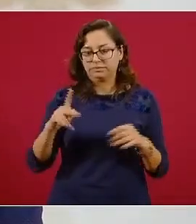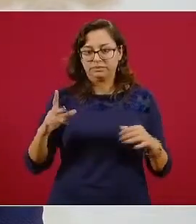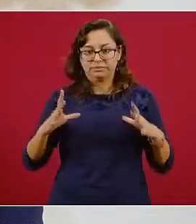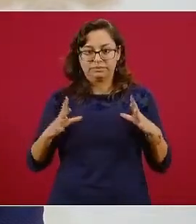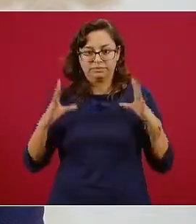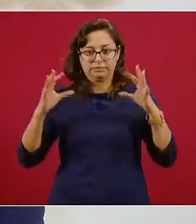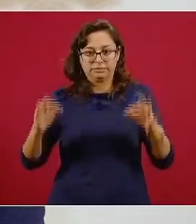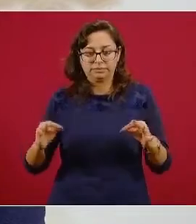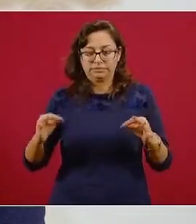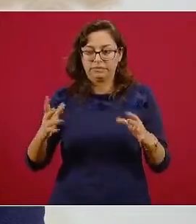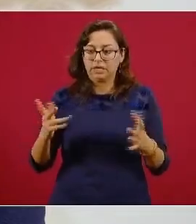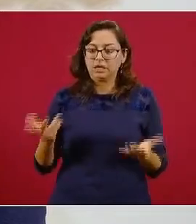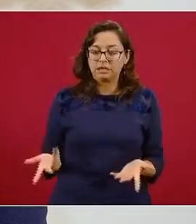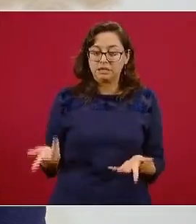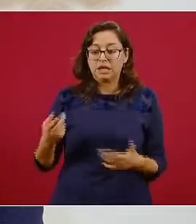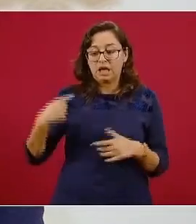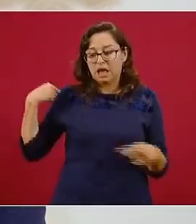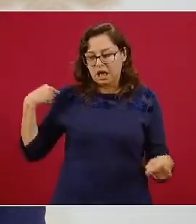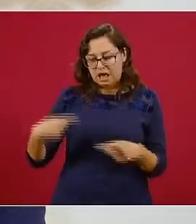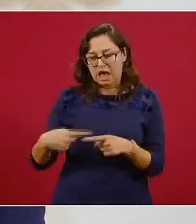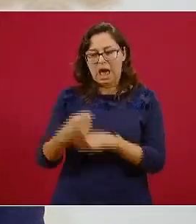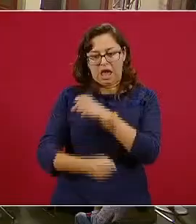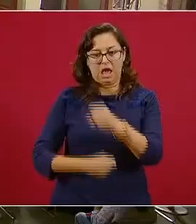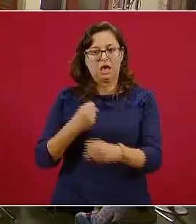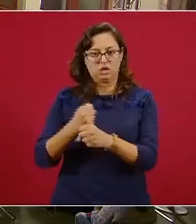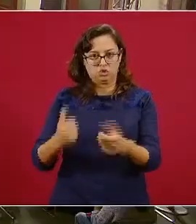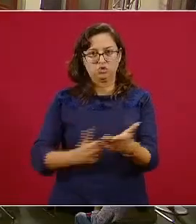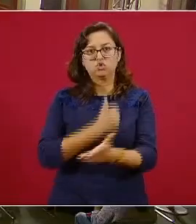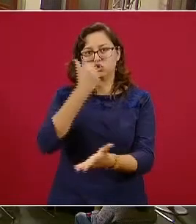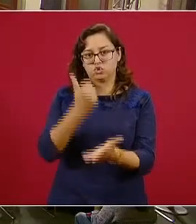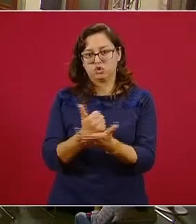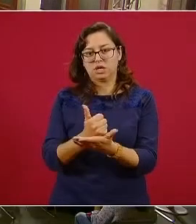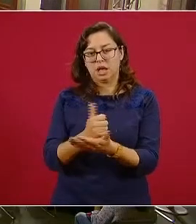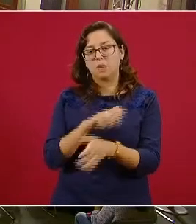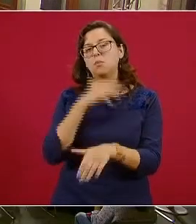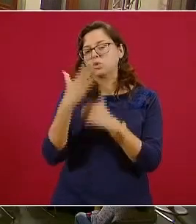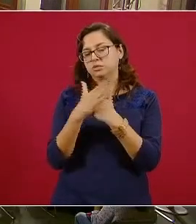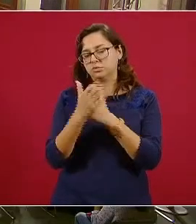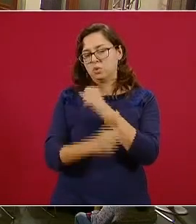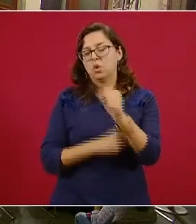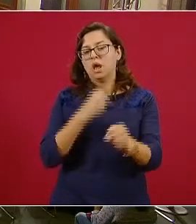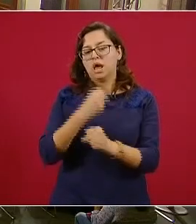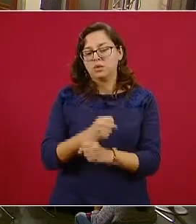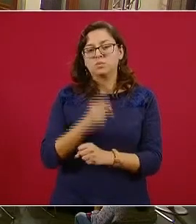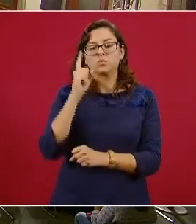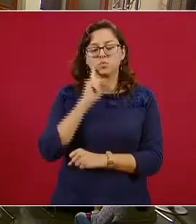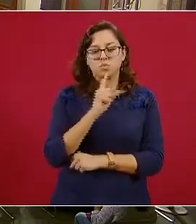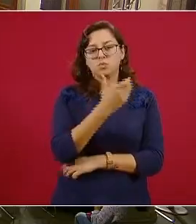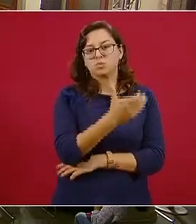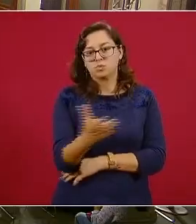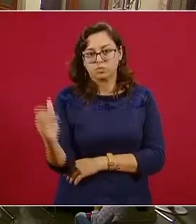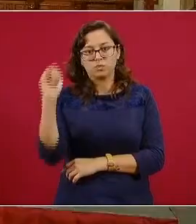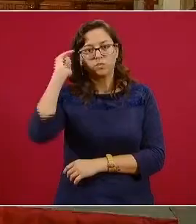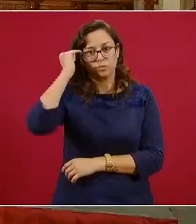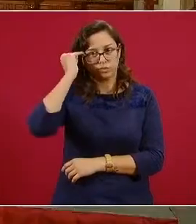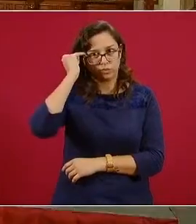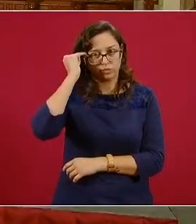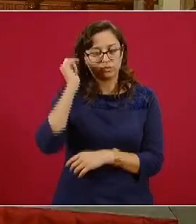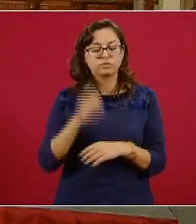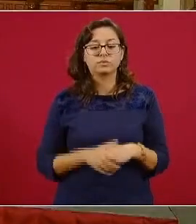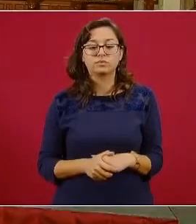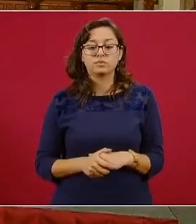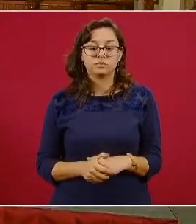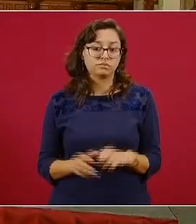más urbana, la de este año, y ya estamos preparando la de mujeres rurales e indígenas, porque este tema